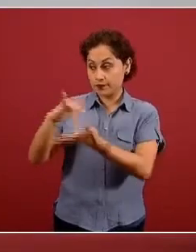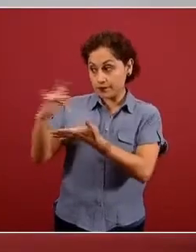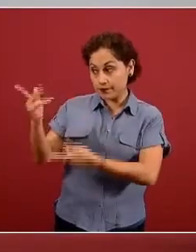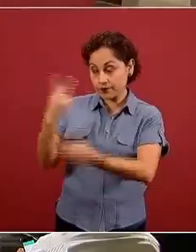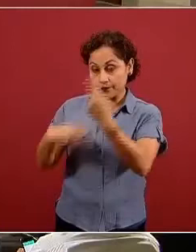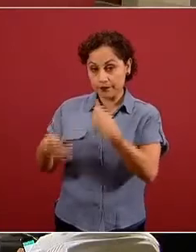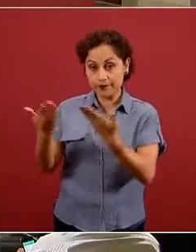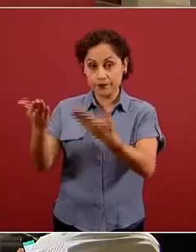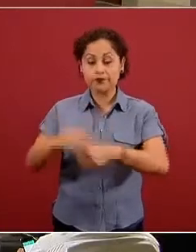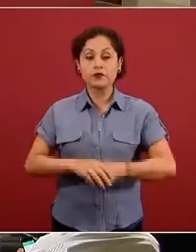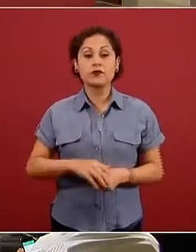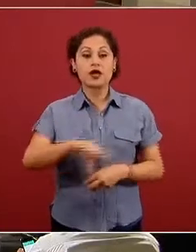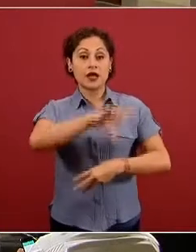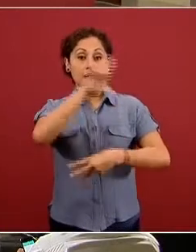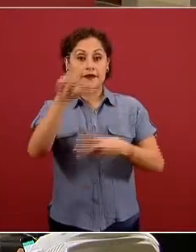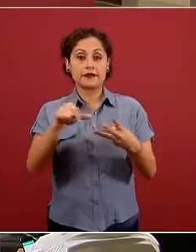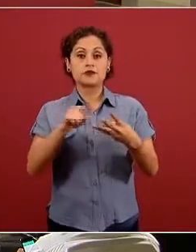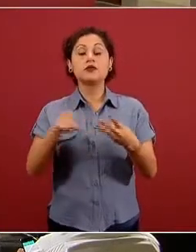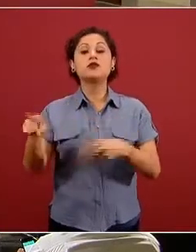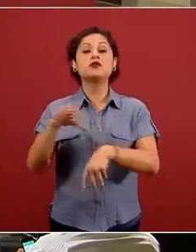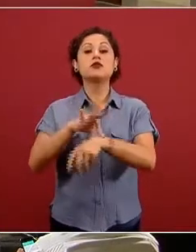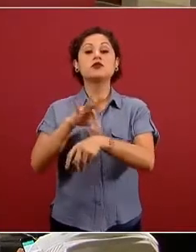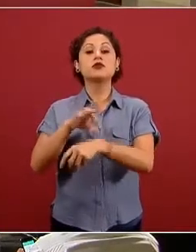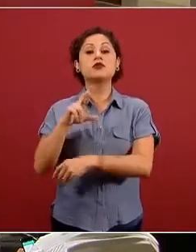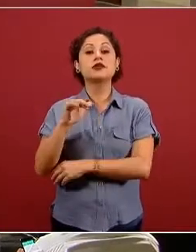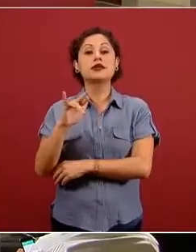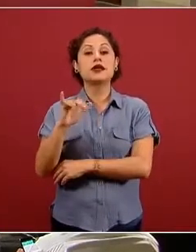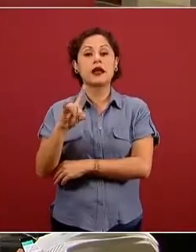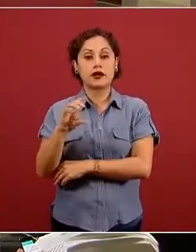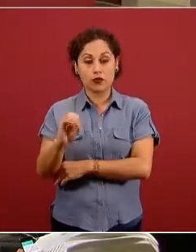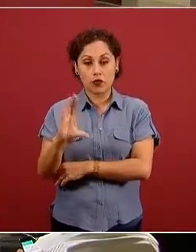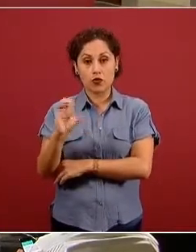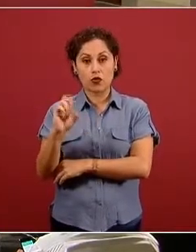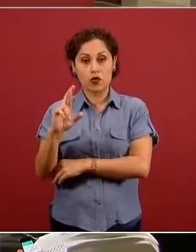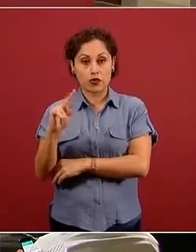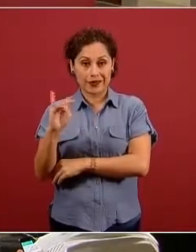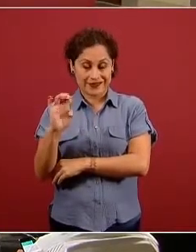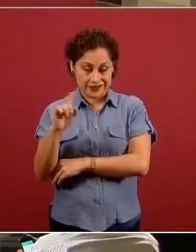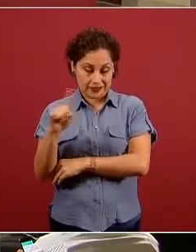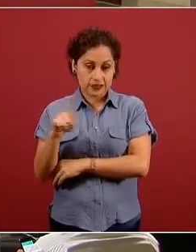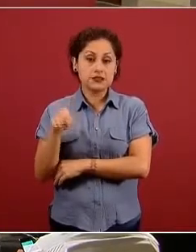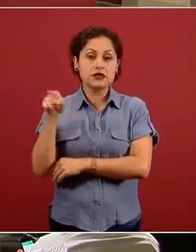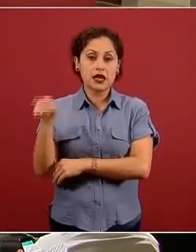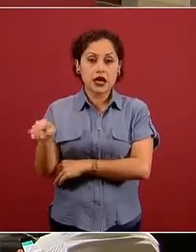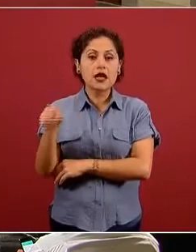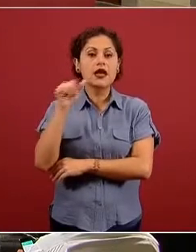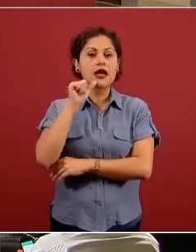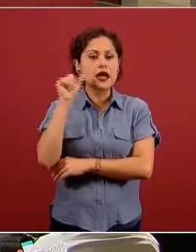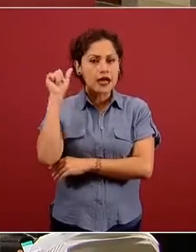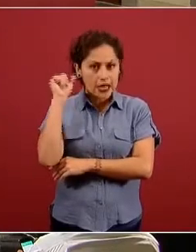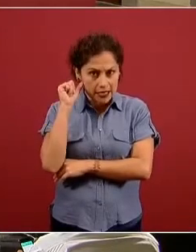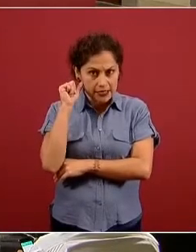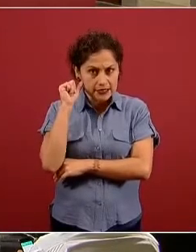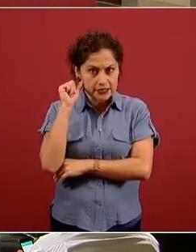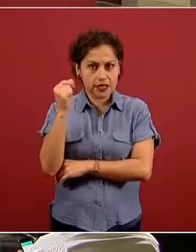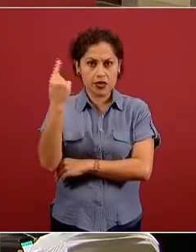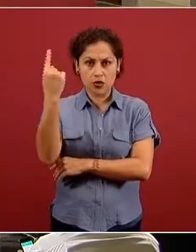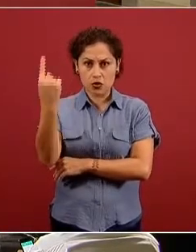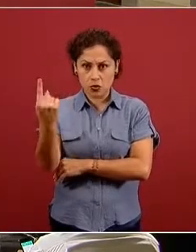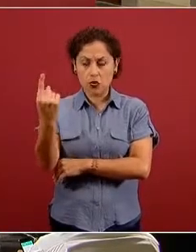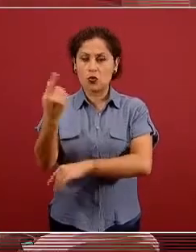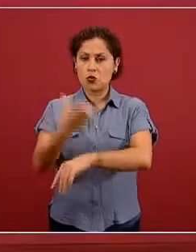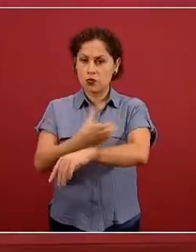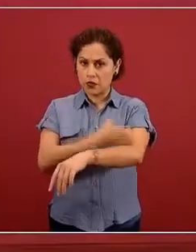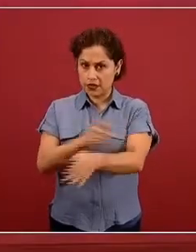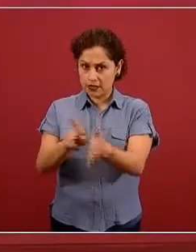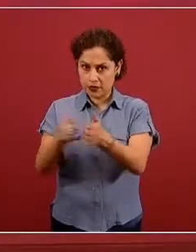Torre. Y el doctor Ricardo Cortés va a retomar sobre algo que ayer preguntaba un colega